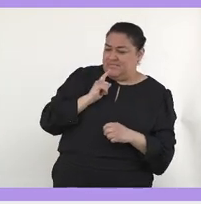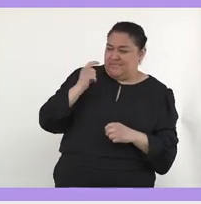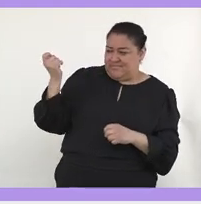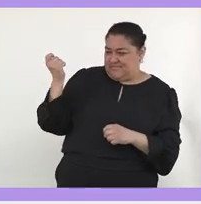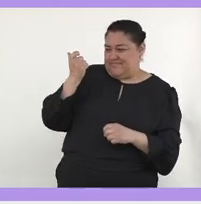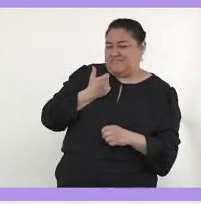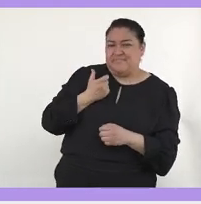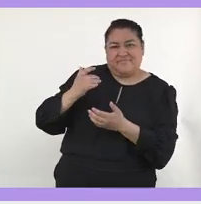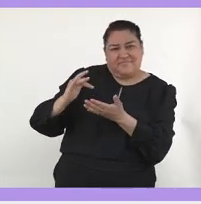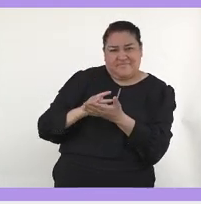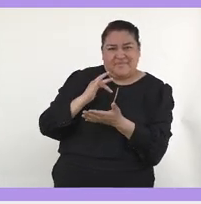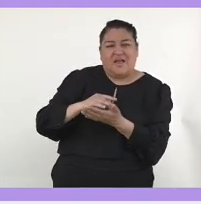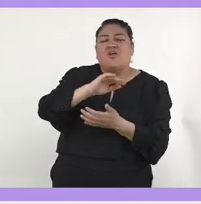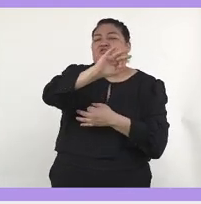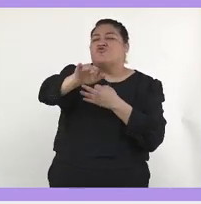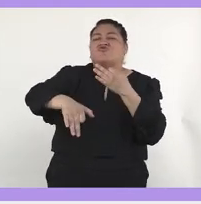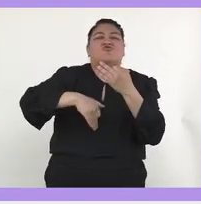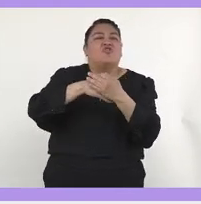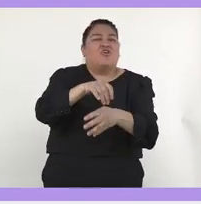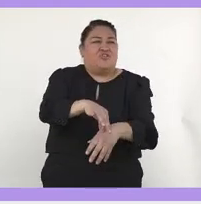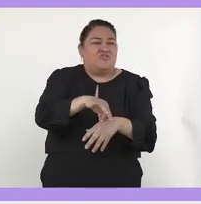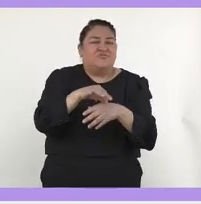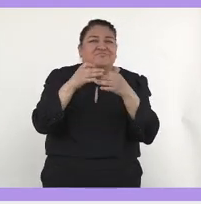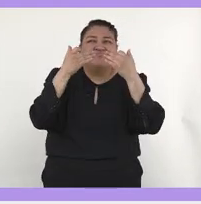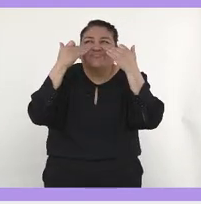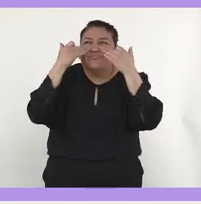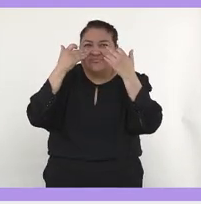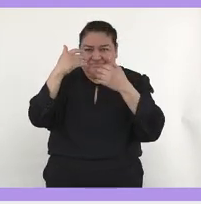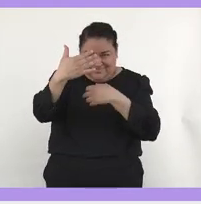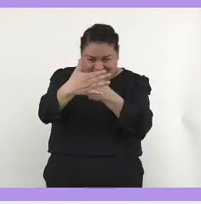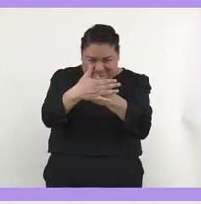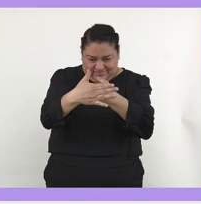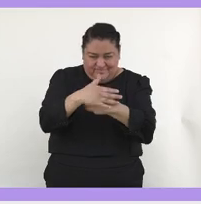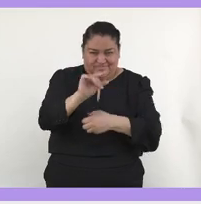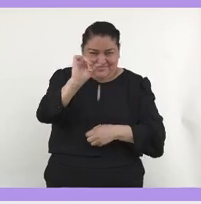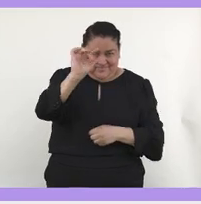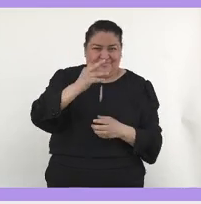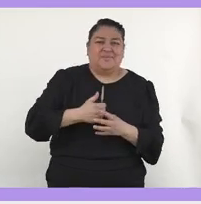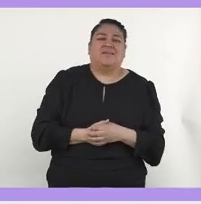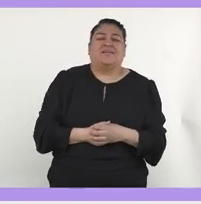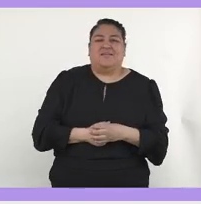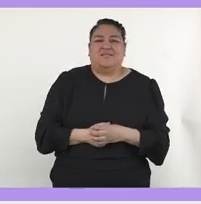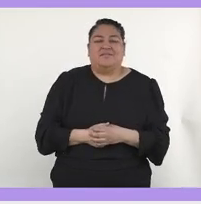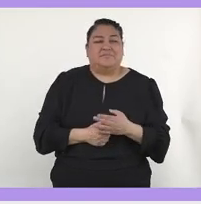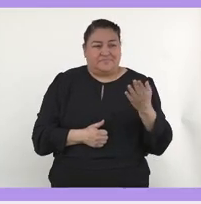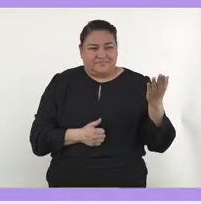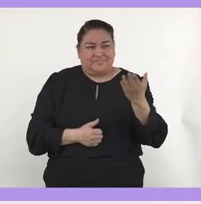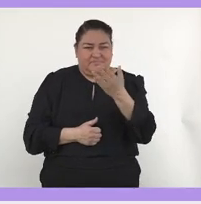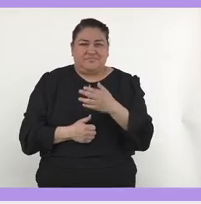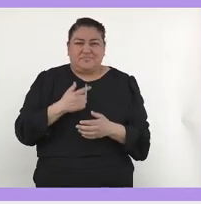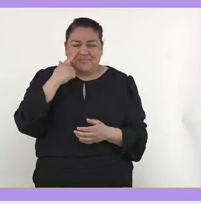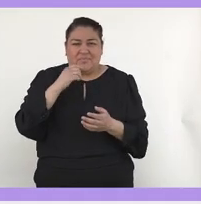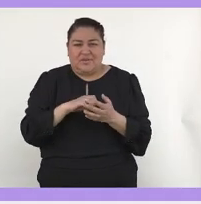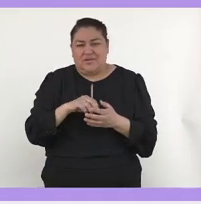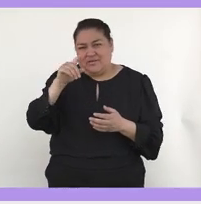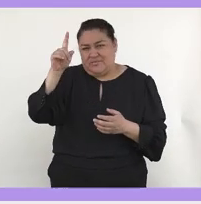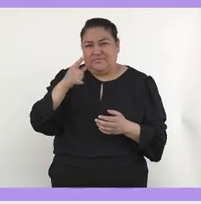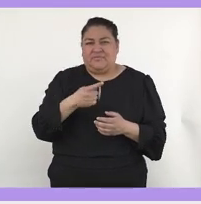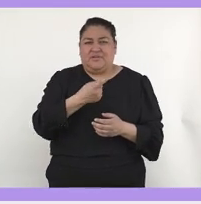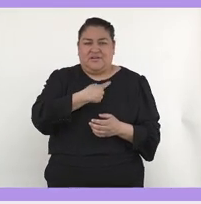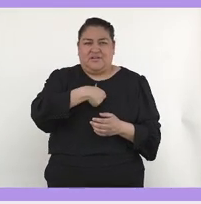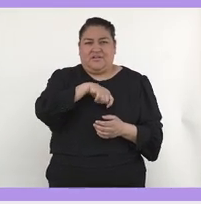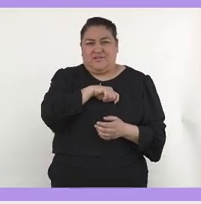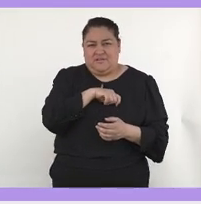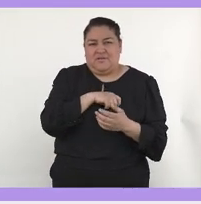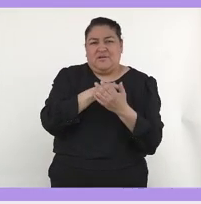mundo lo Vais a vivir Porque además lo vemos hoy no adelante por supuesto Jime con por ejemplo España no que entró al top